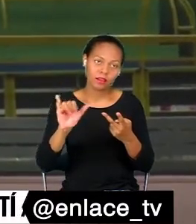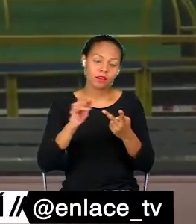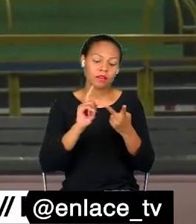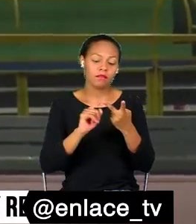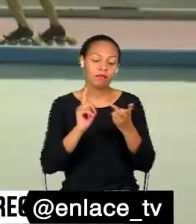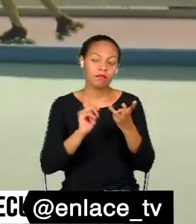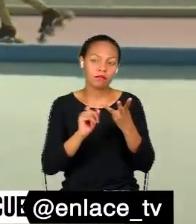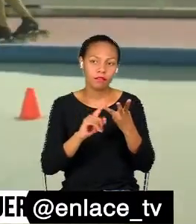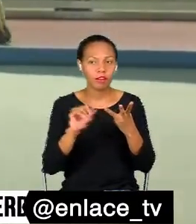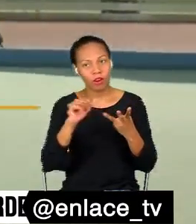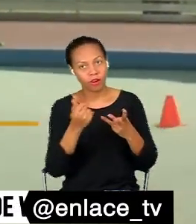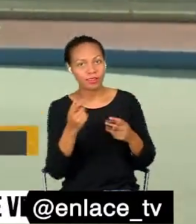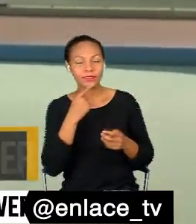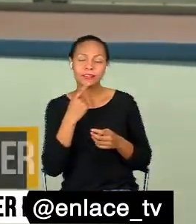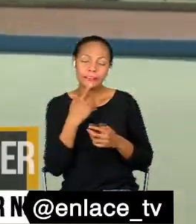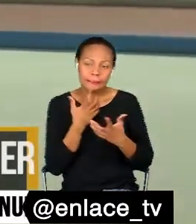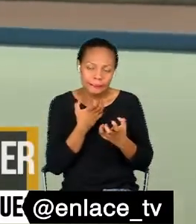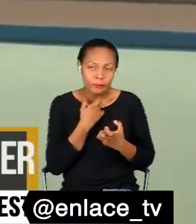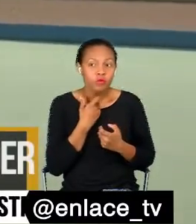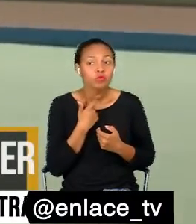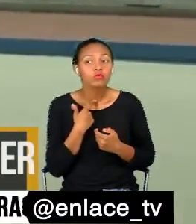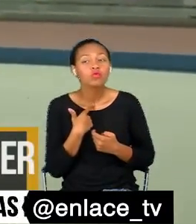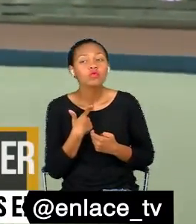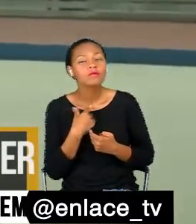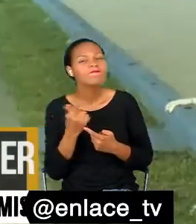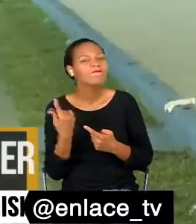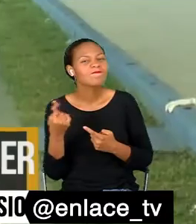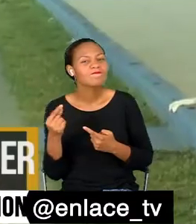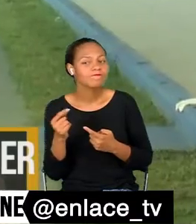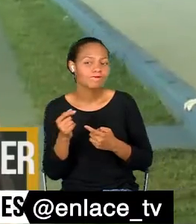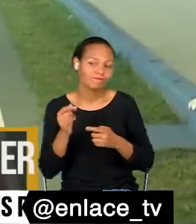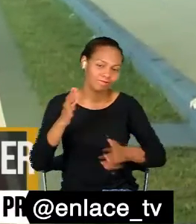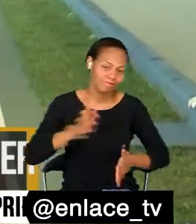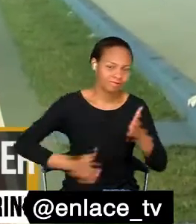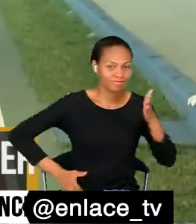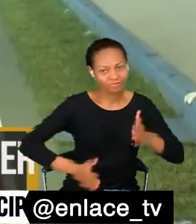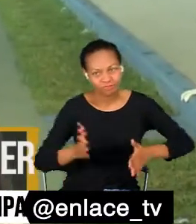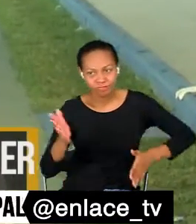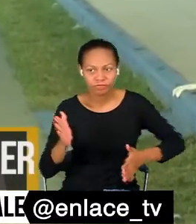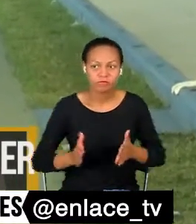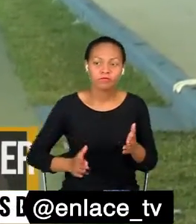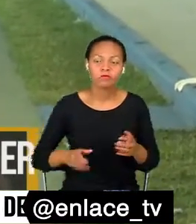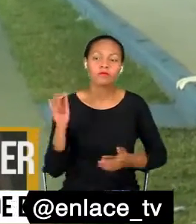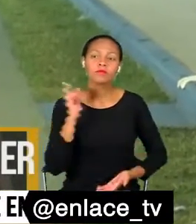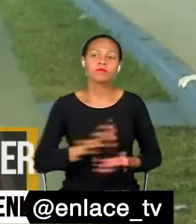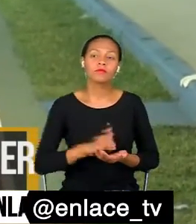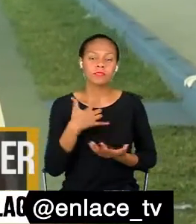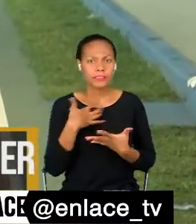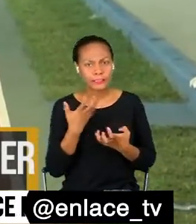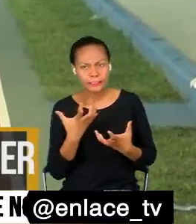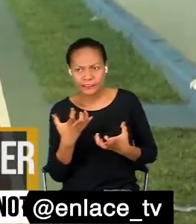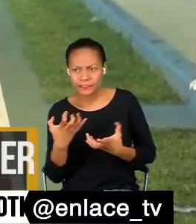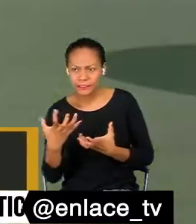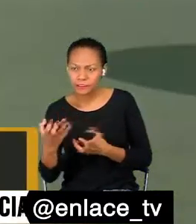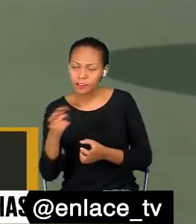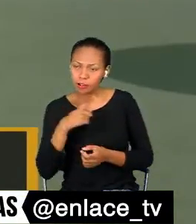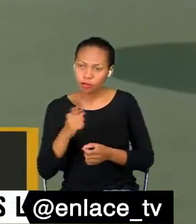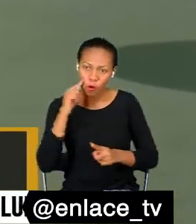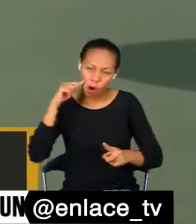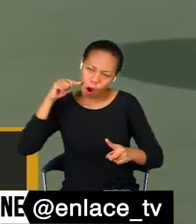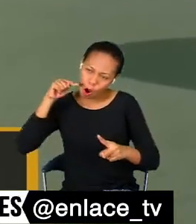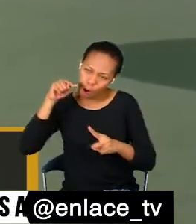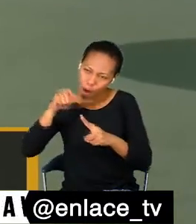misma pasión, el patinaje, un deporte sobre ruedas que espera y parece prometer hacerlos llegar muy lejos. Pues en el